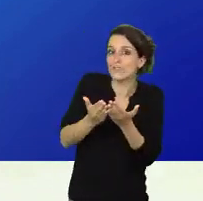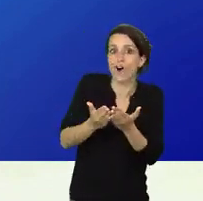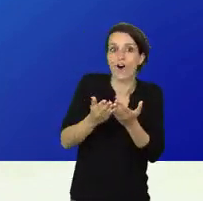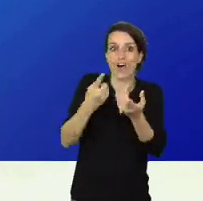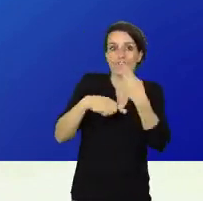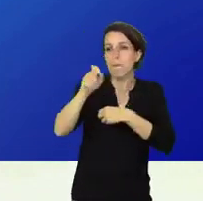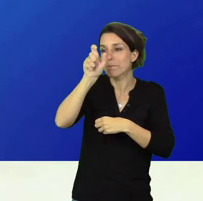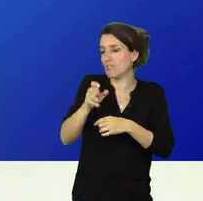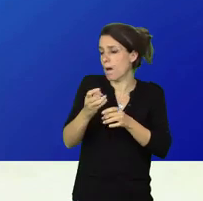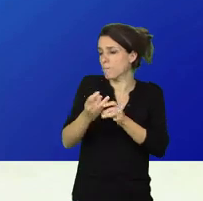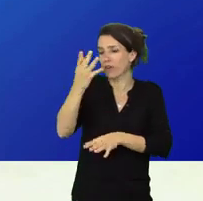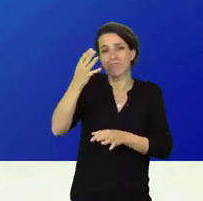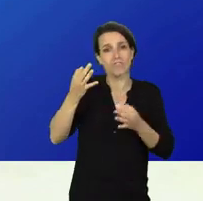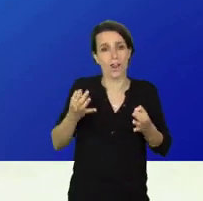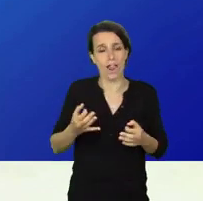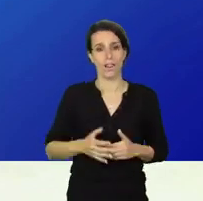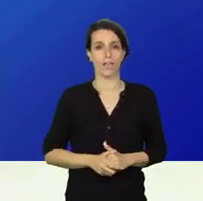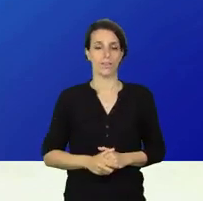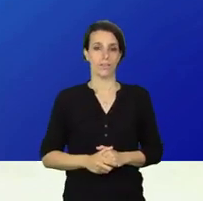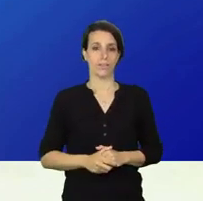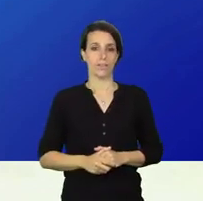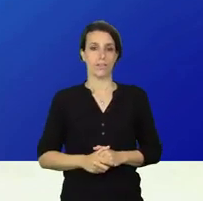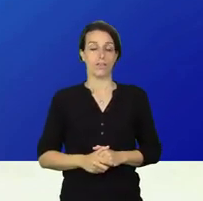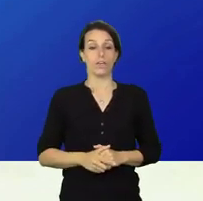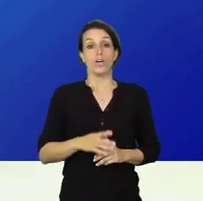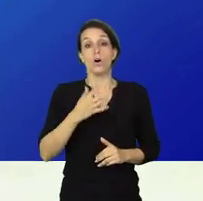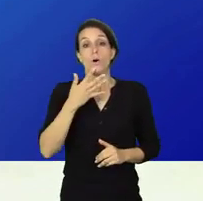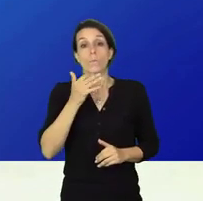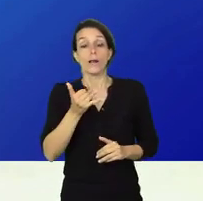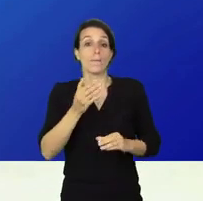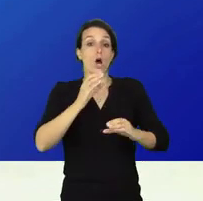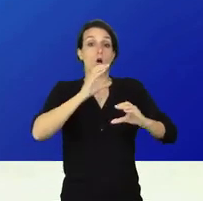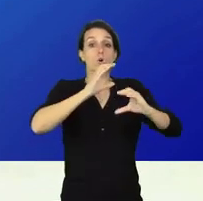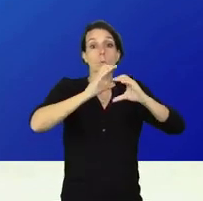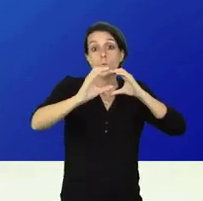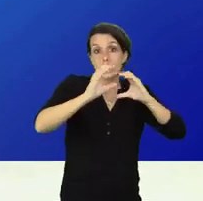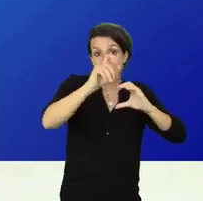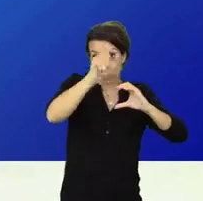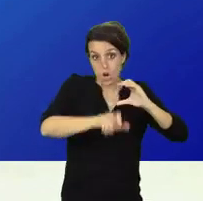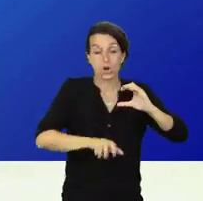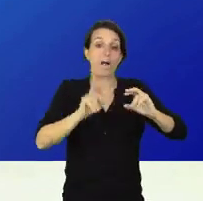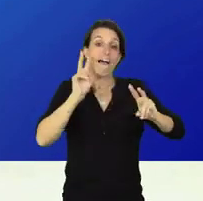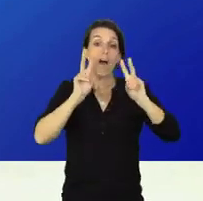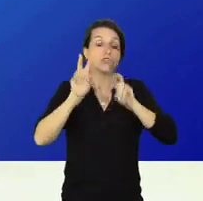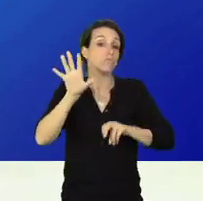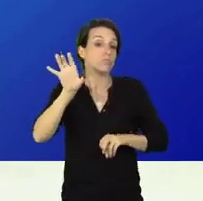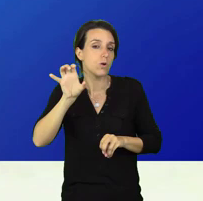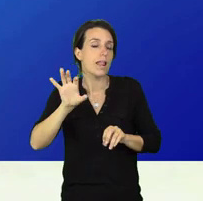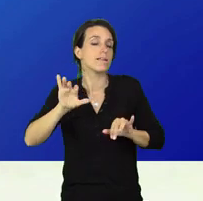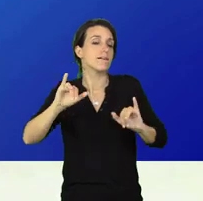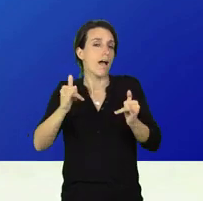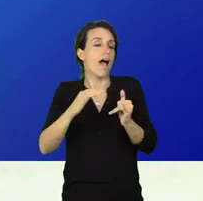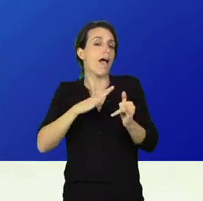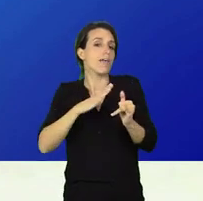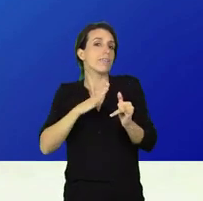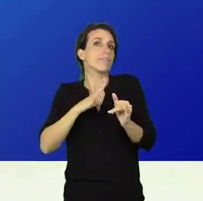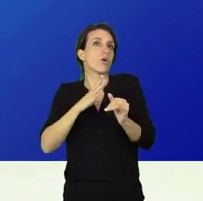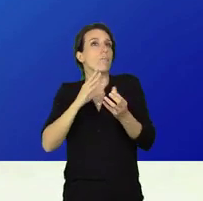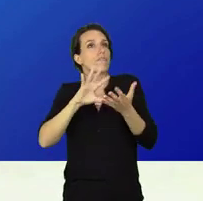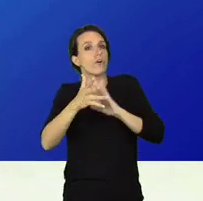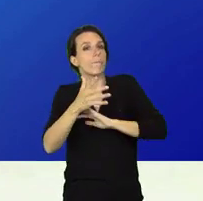la construcción profesional. En el caso de los comunicadores audiovisuales, tiene también una